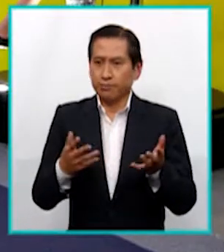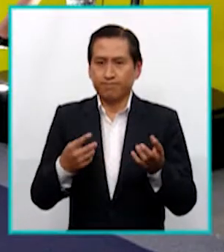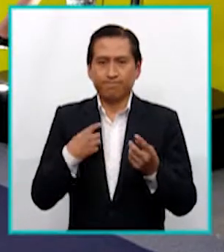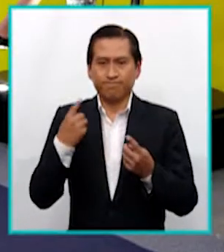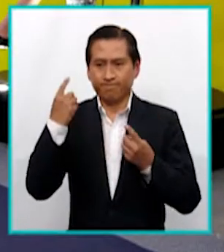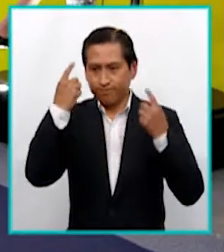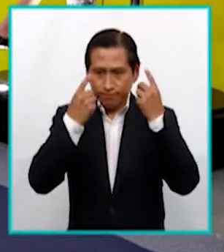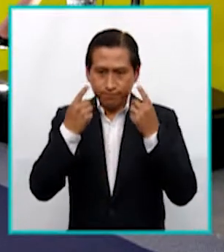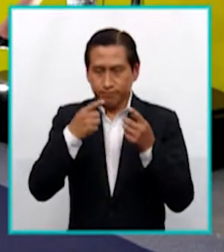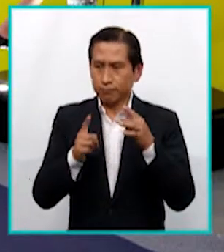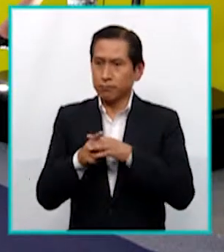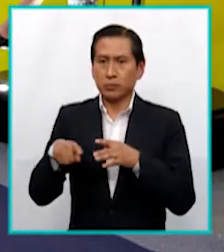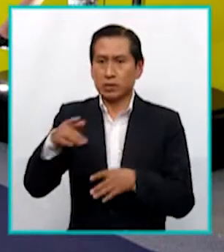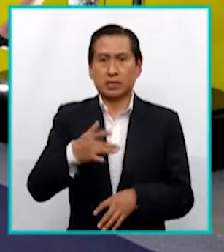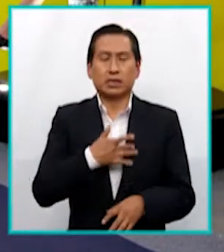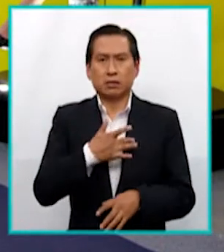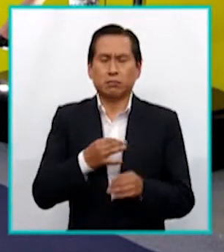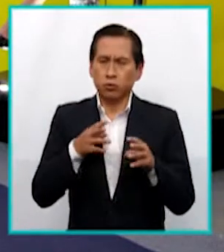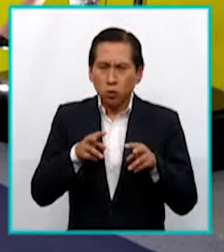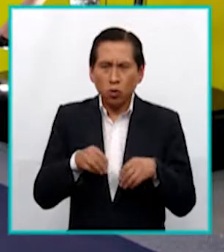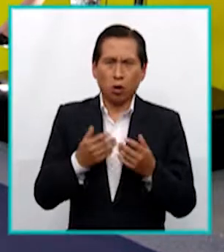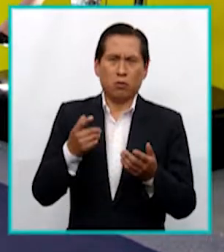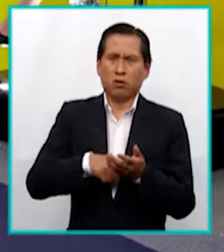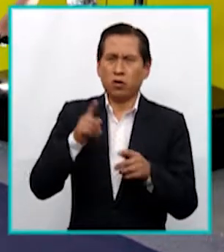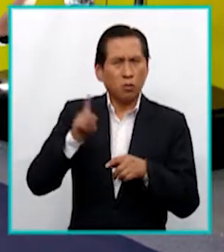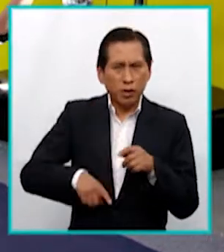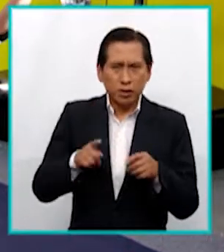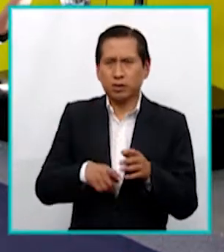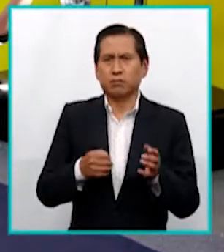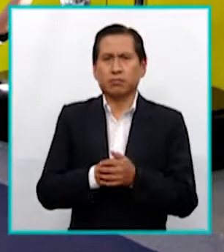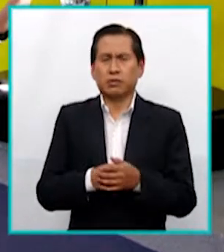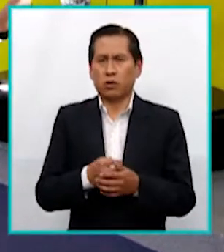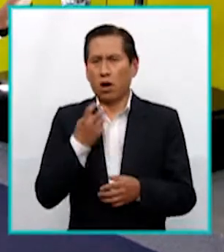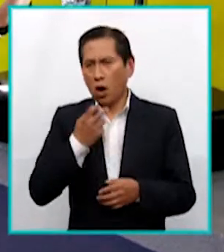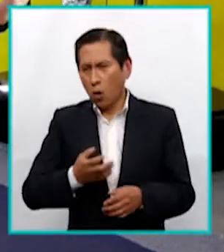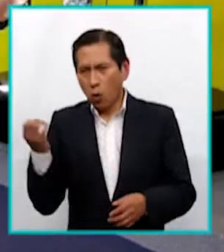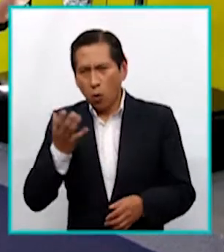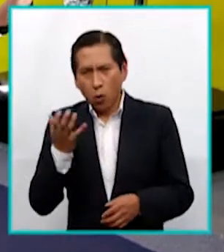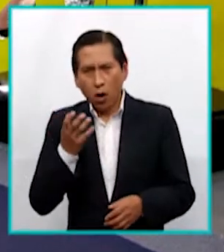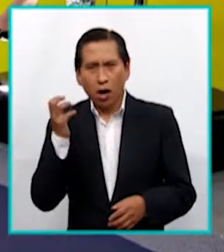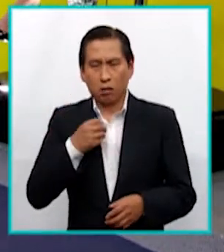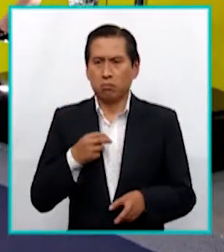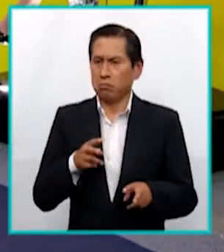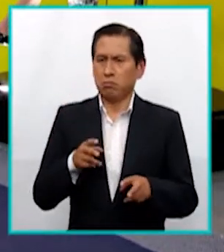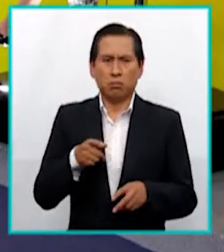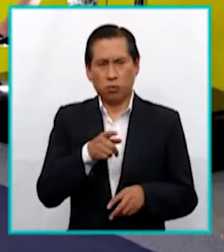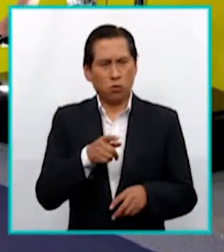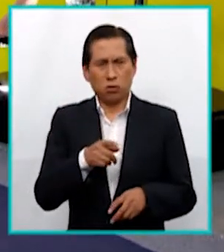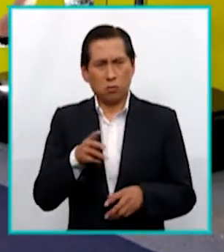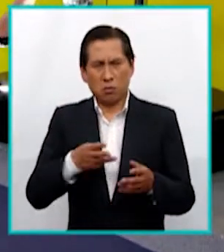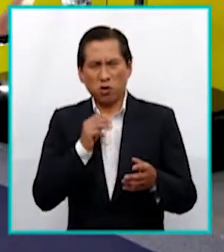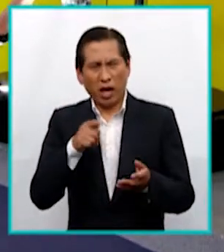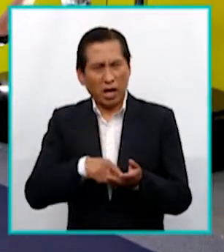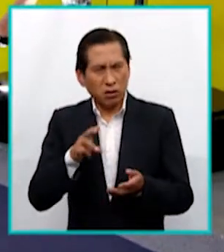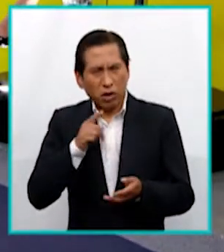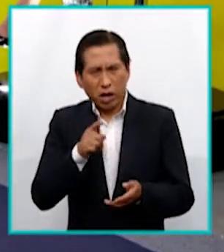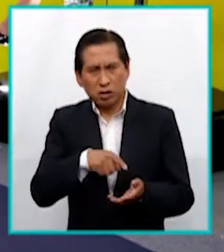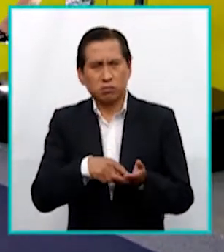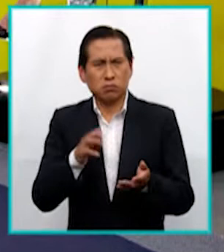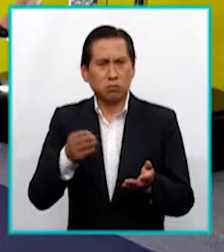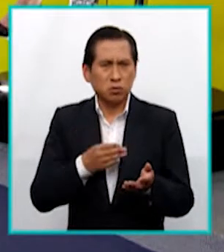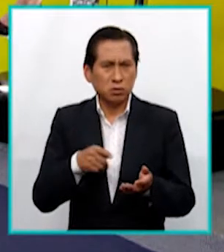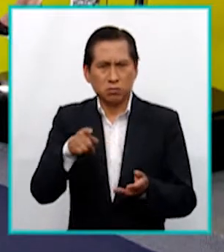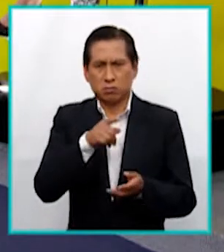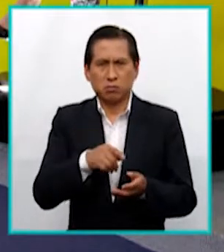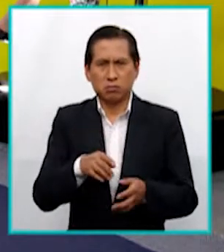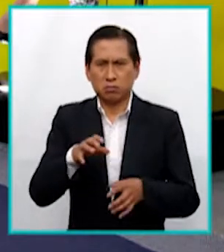genere cosas en la gente. Muchos decían, no puede ser, es increíble, no, y otros decían, eso no es música,